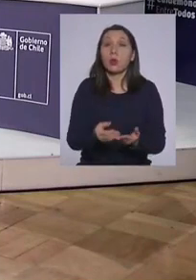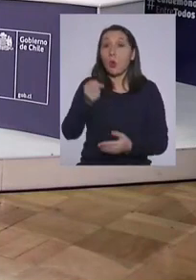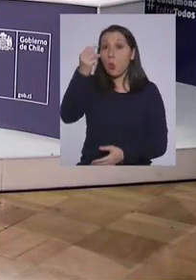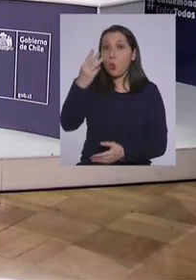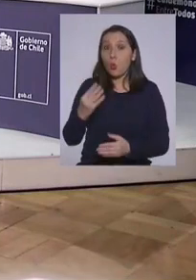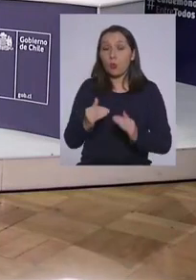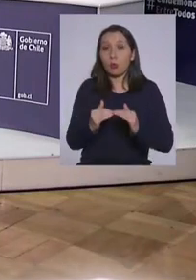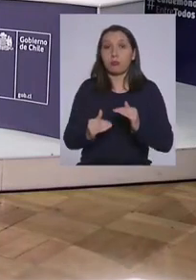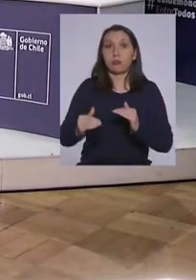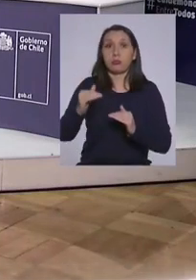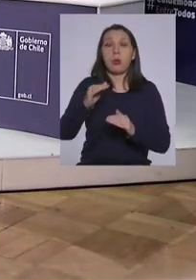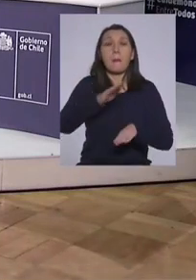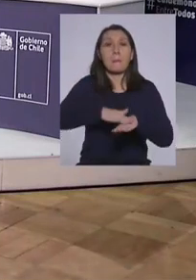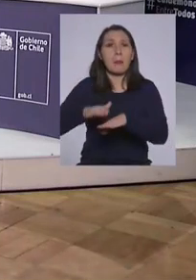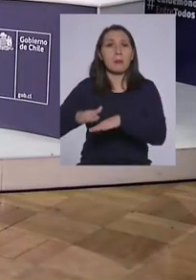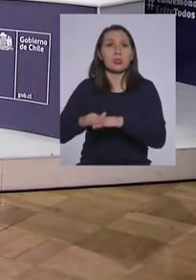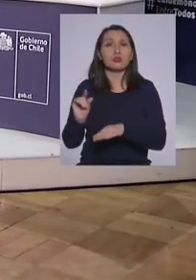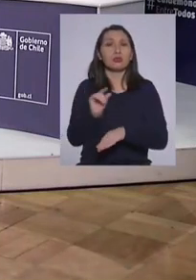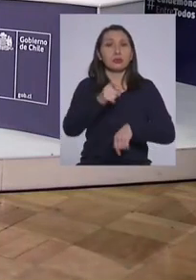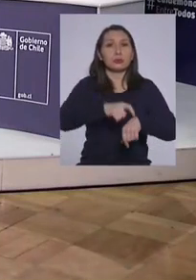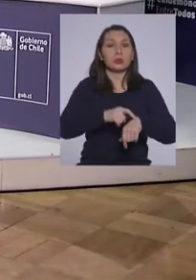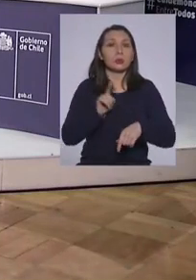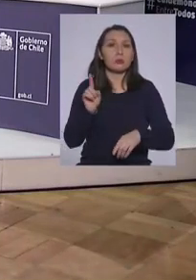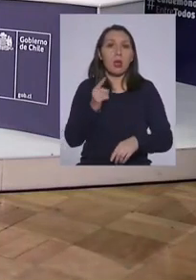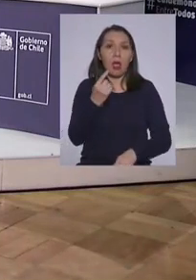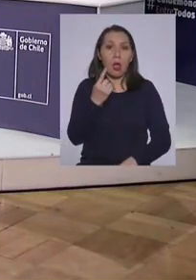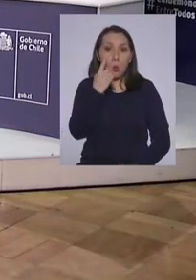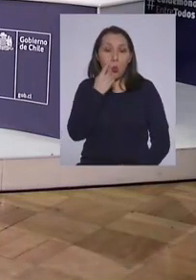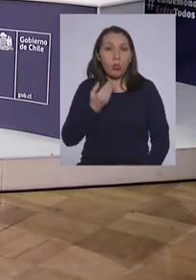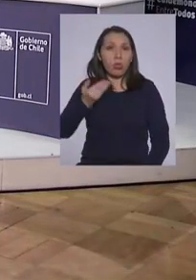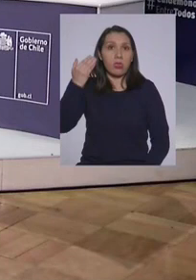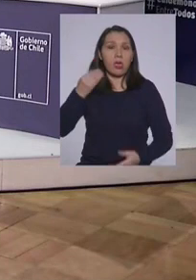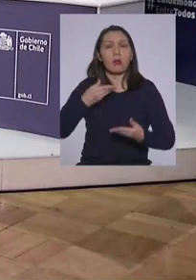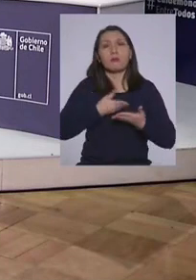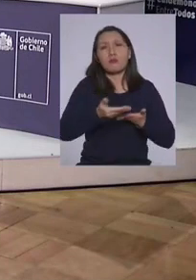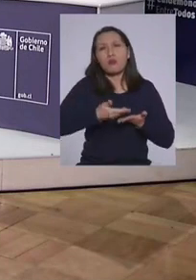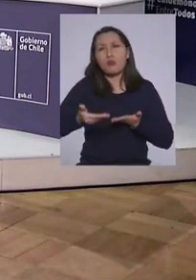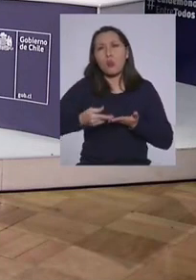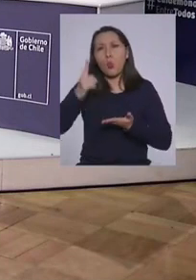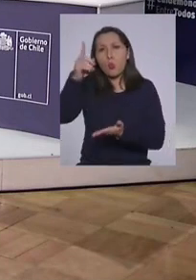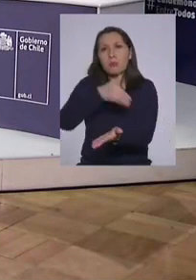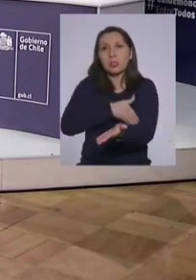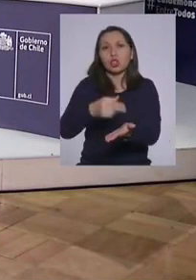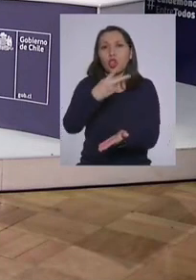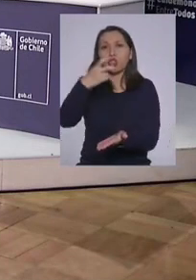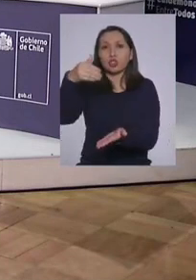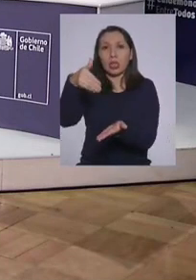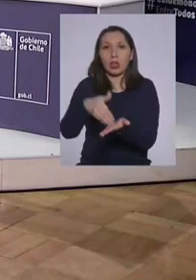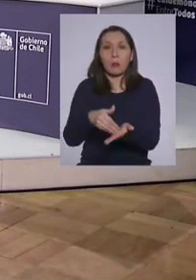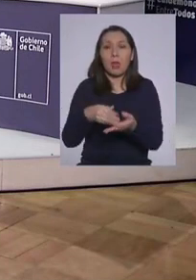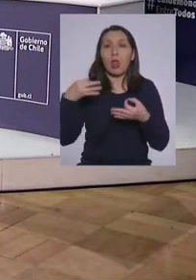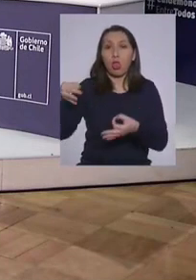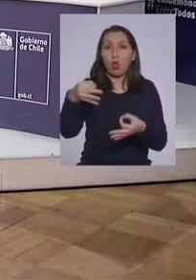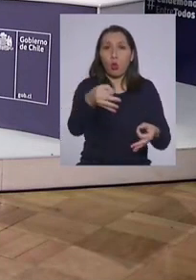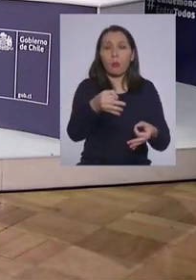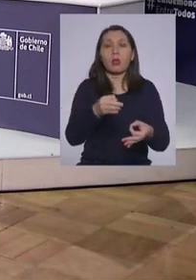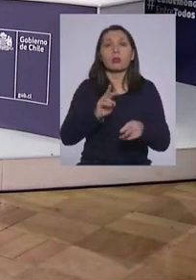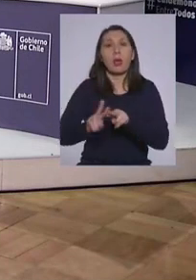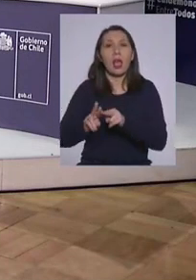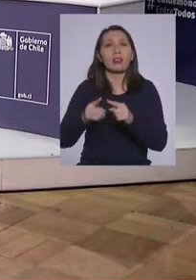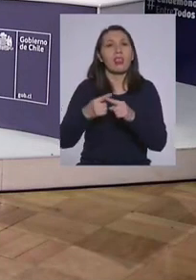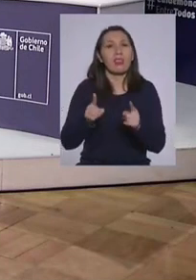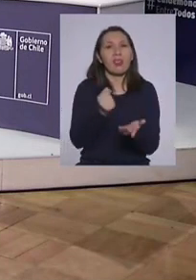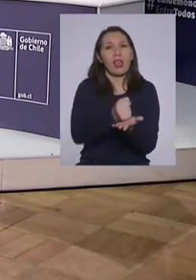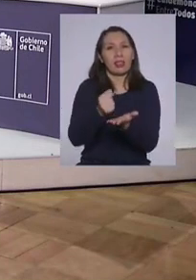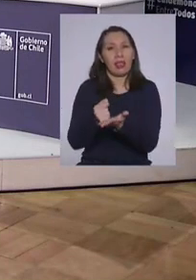cifra récord de permisos temporales durante las últimas 24 horas. Se entregaron más de 1.200.000 documentos para realizar los